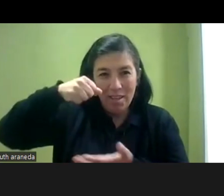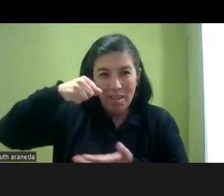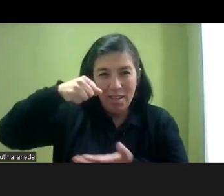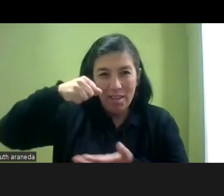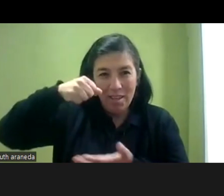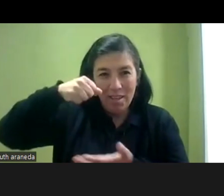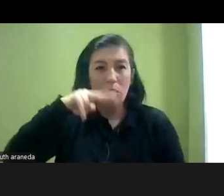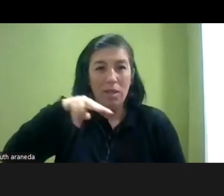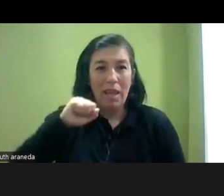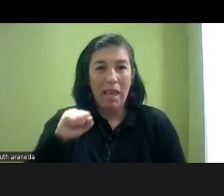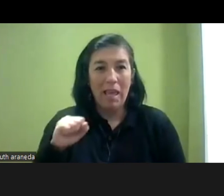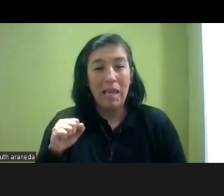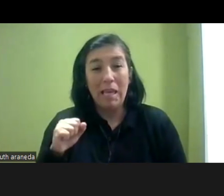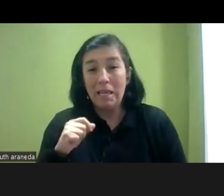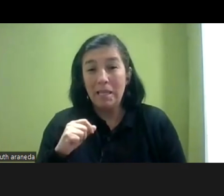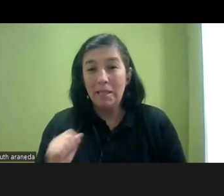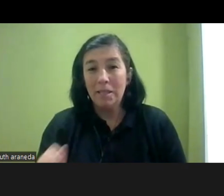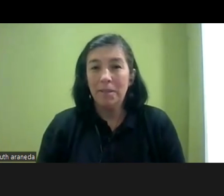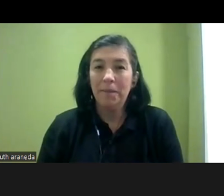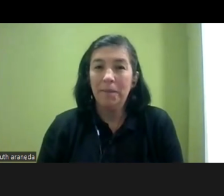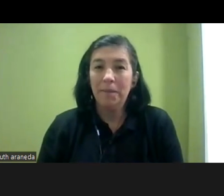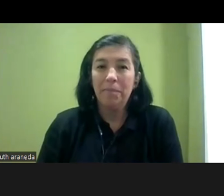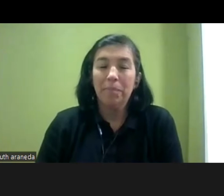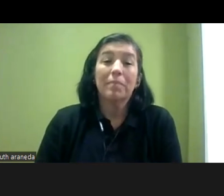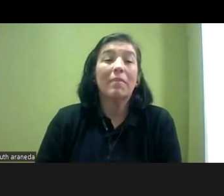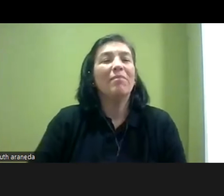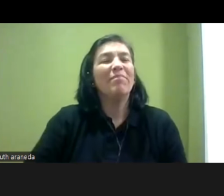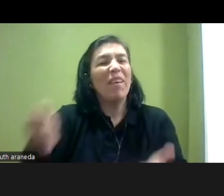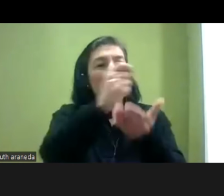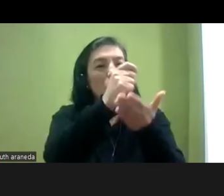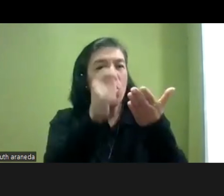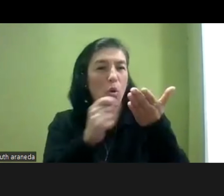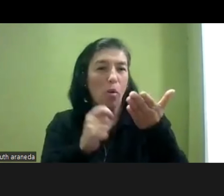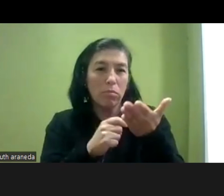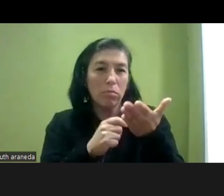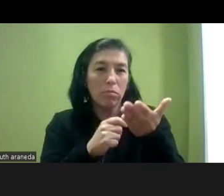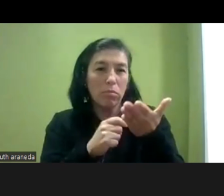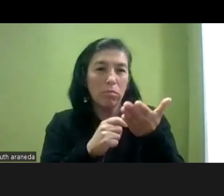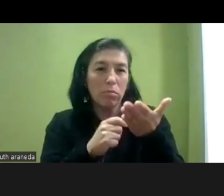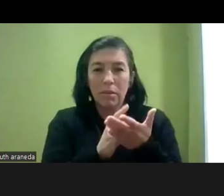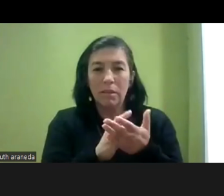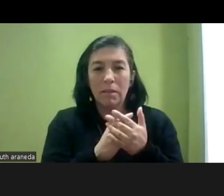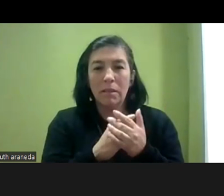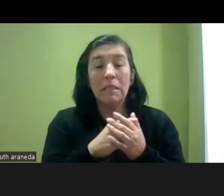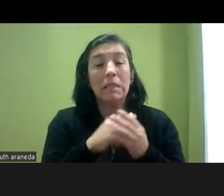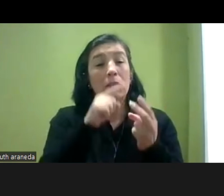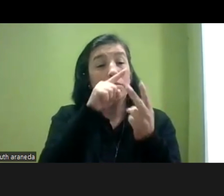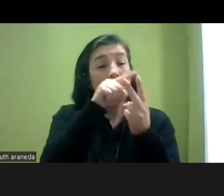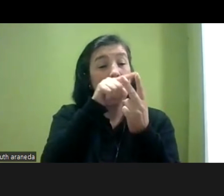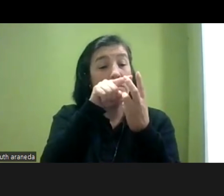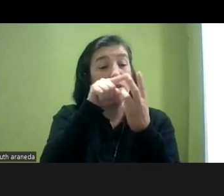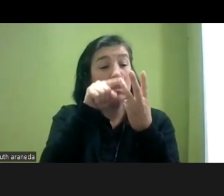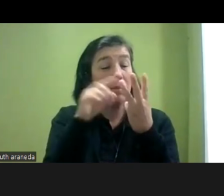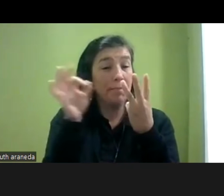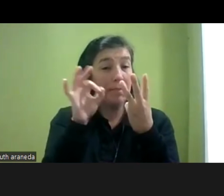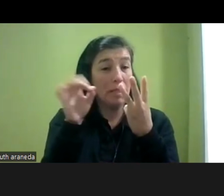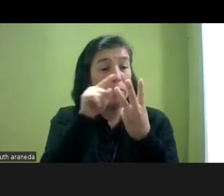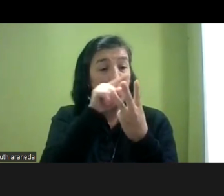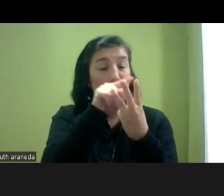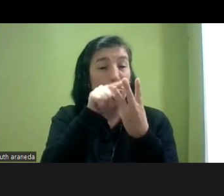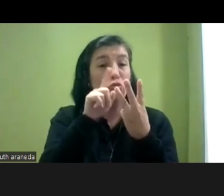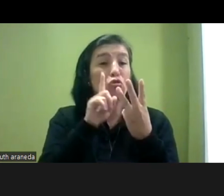Eh, bueno, el diseño fundamentalmente en estos tres textiles que mencionábamos que